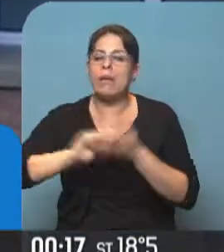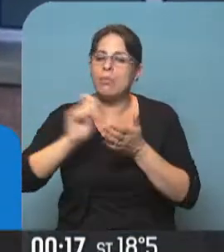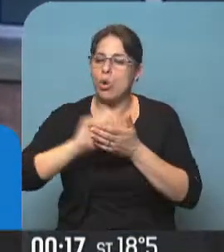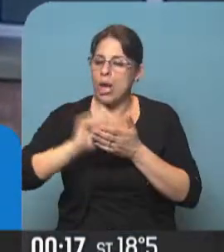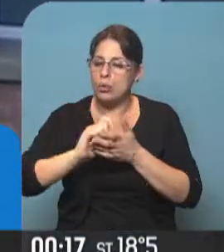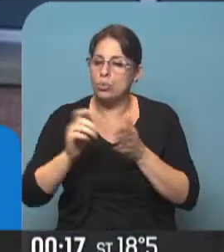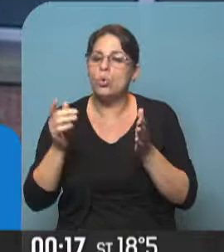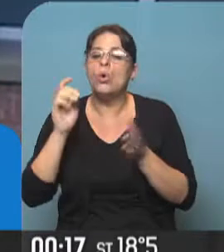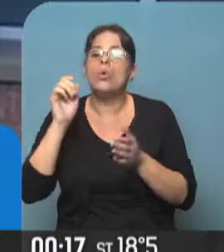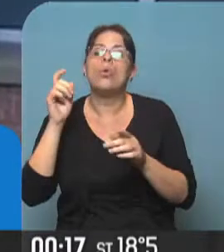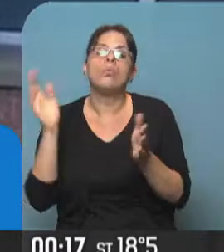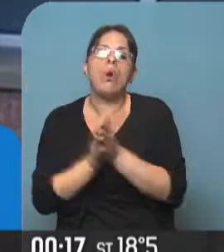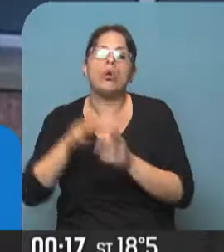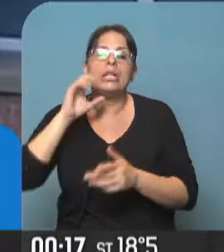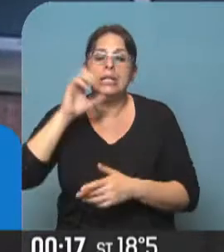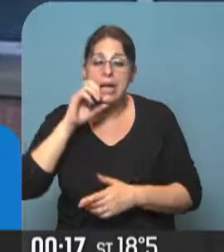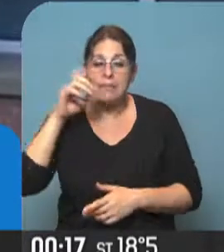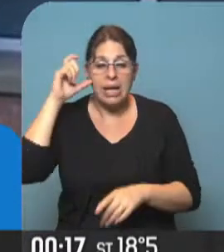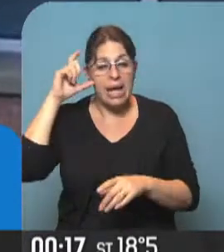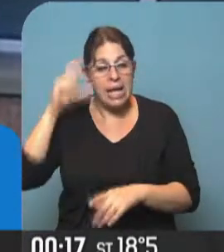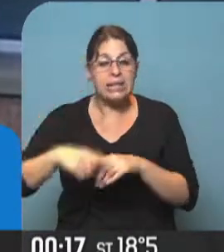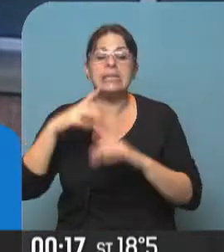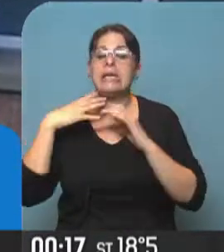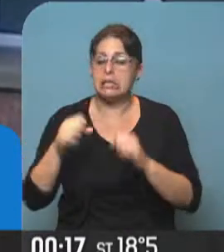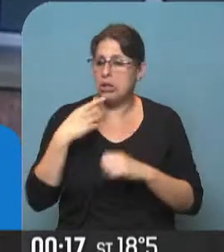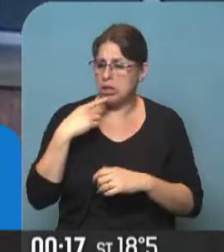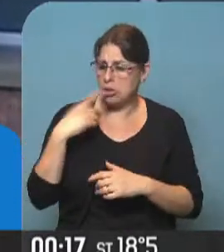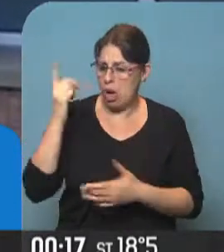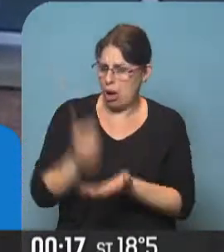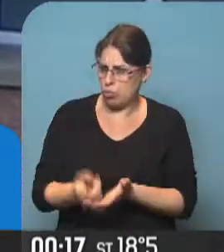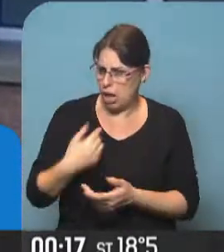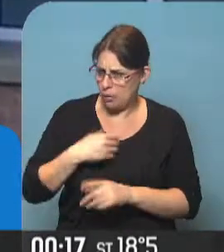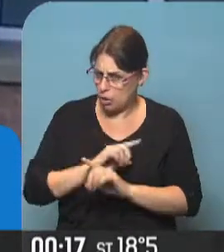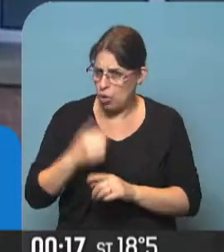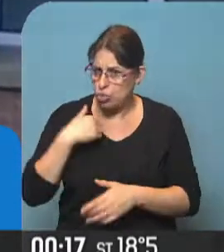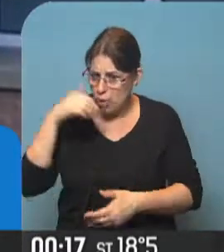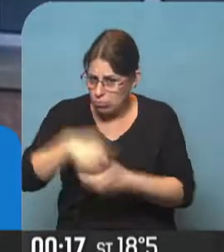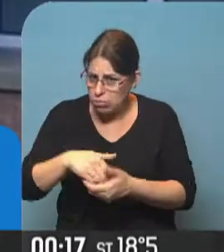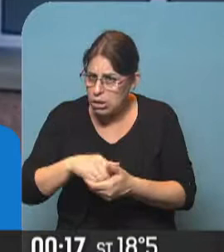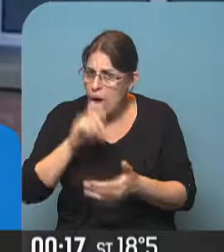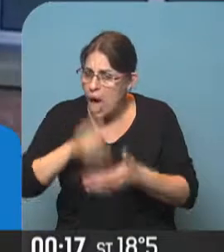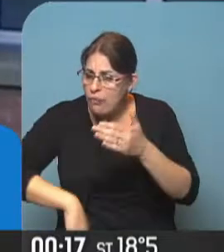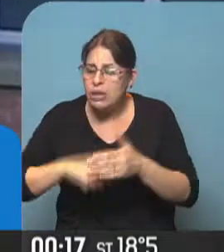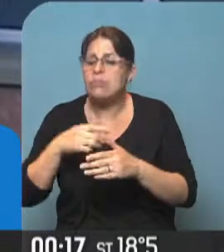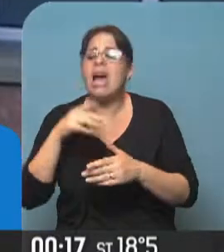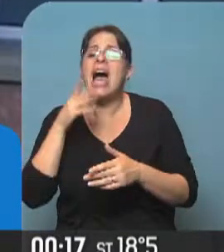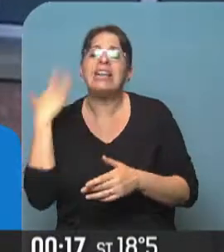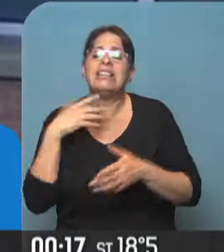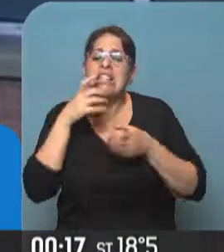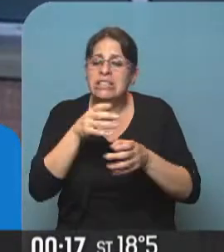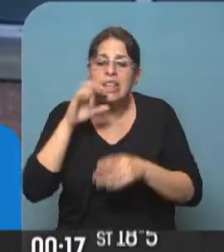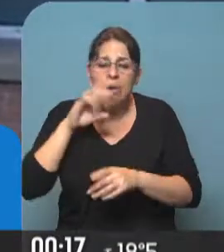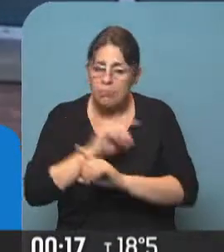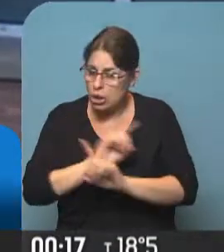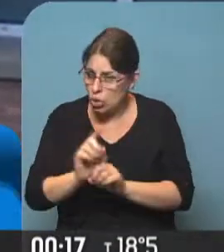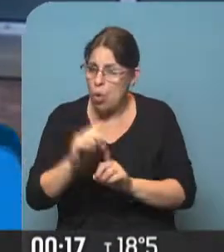El exsecretario legal y técnico negó la acusación y dijo que no intervino en la firma del acuerdo por el atentado a la AMIA. Este